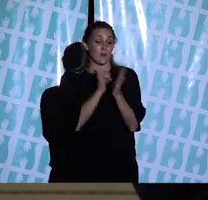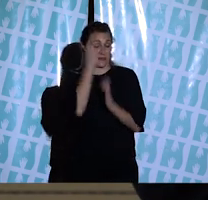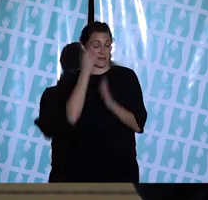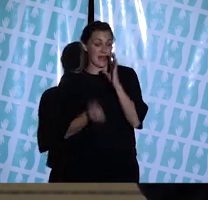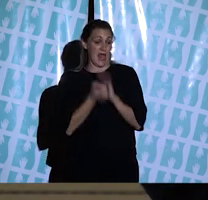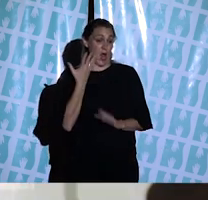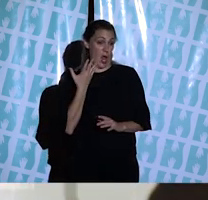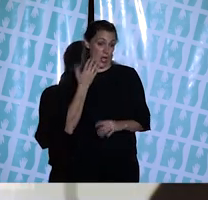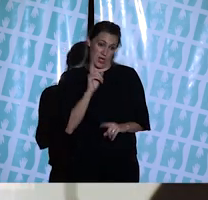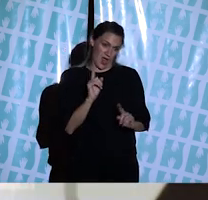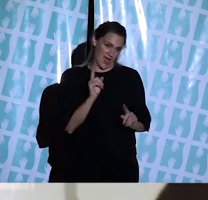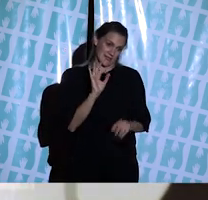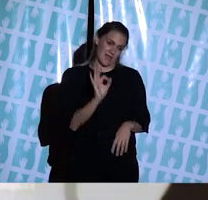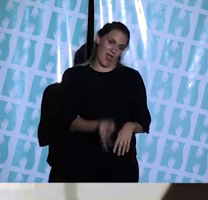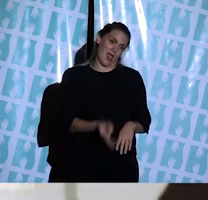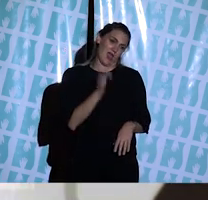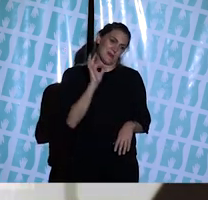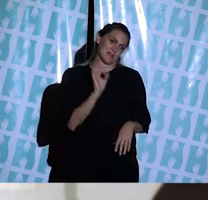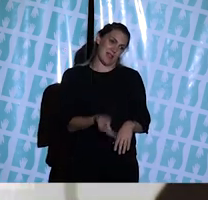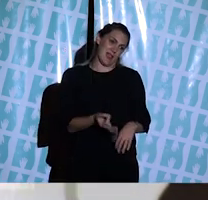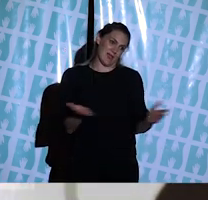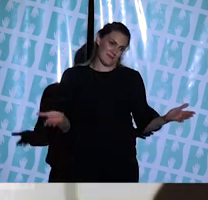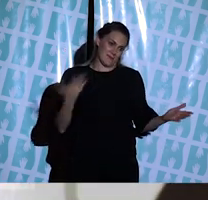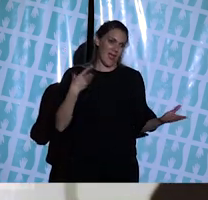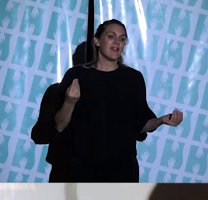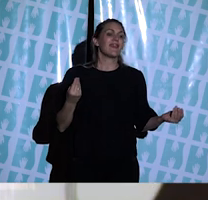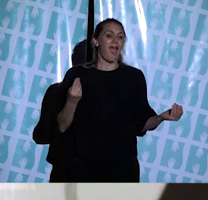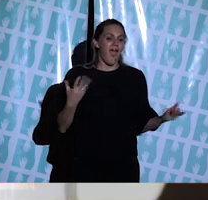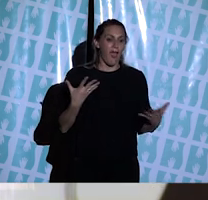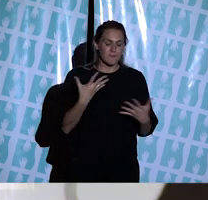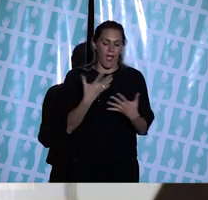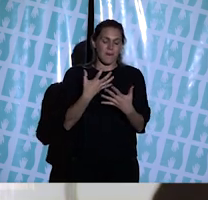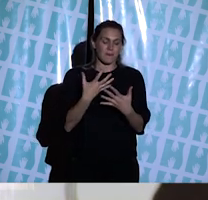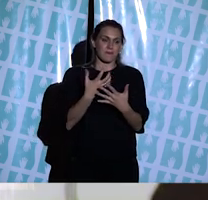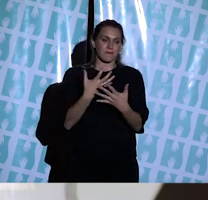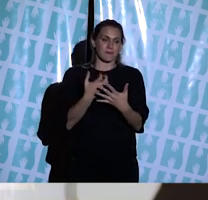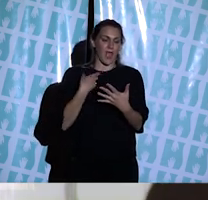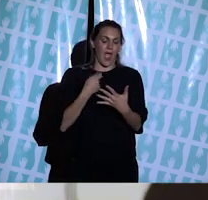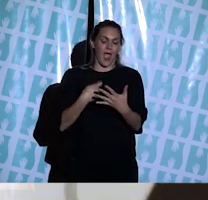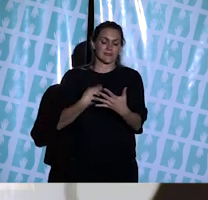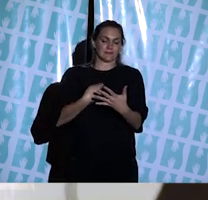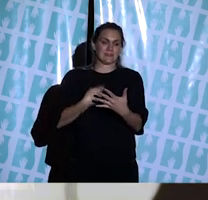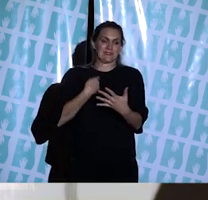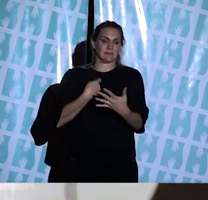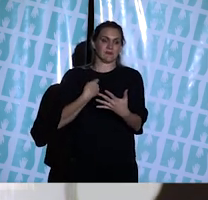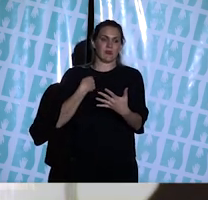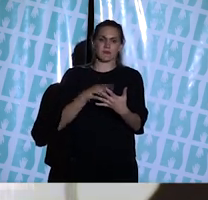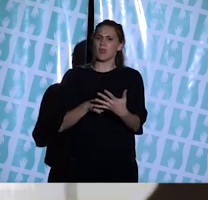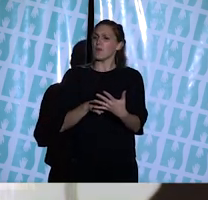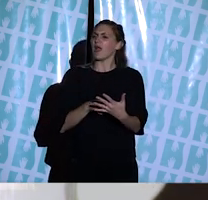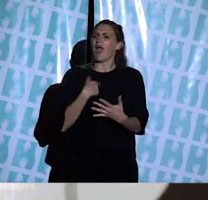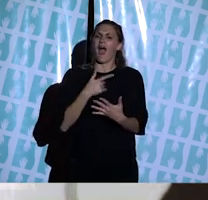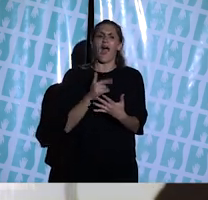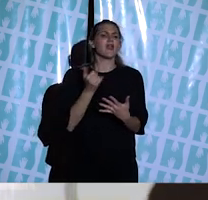que no hay mejor refuerzo que lo que llamamos nosotros el refuerzo intermitente, donde llega un mensaje que puede ser